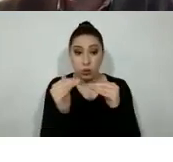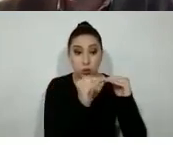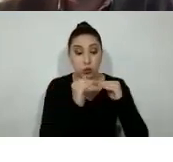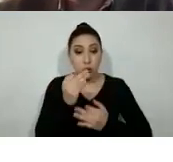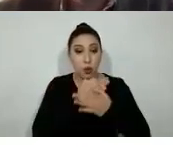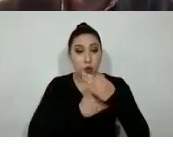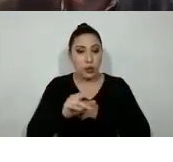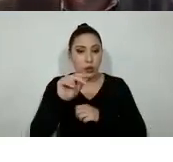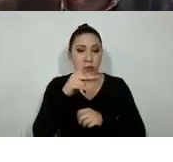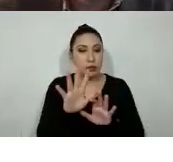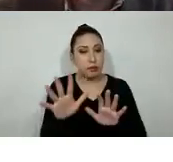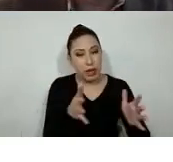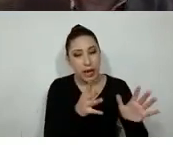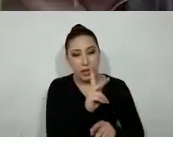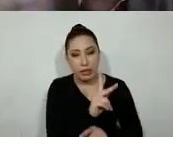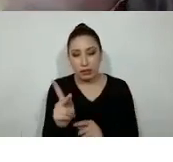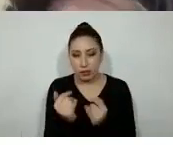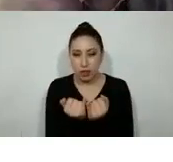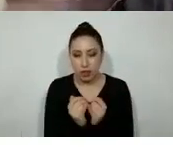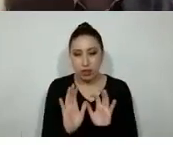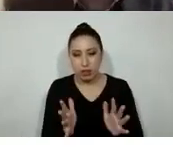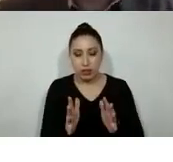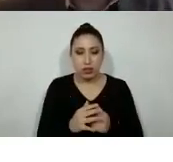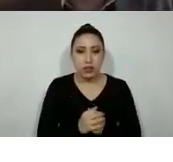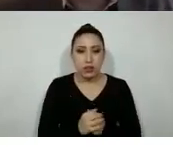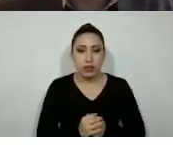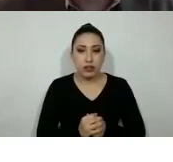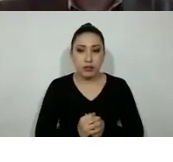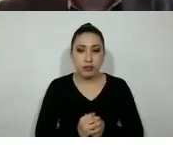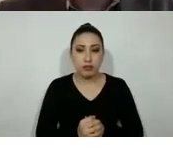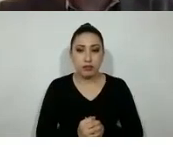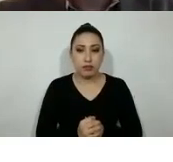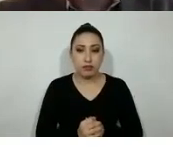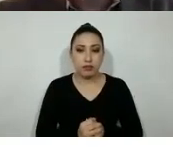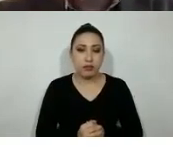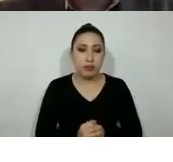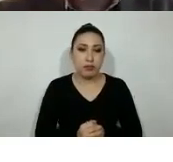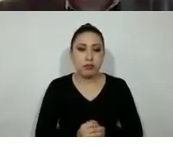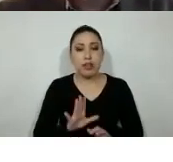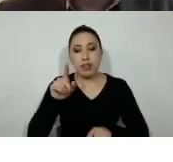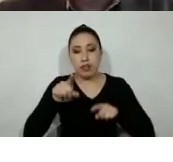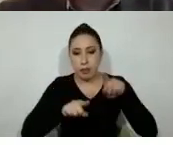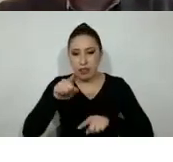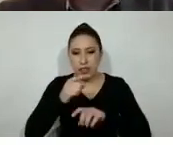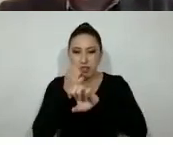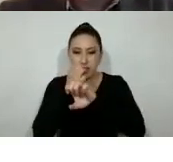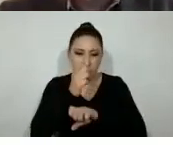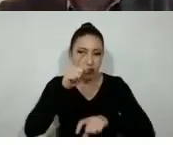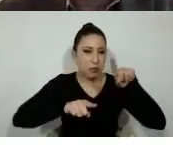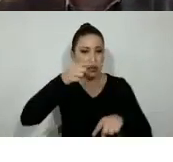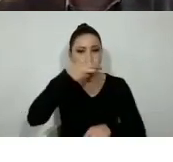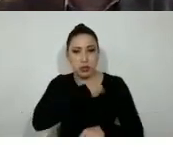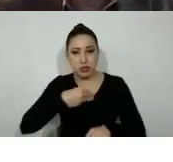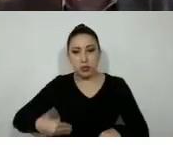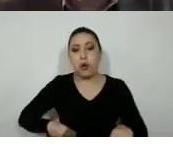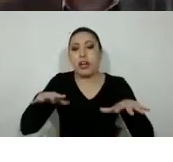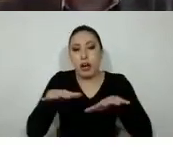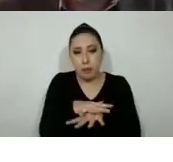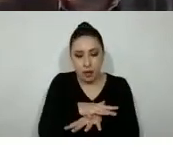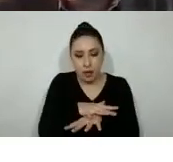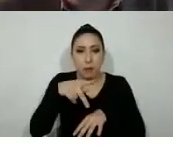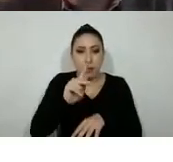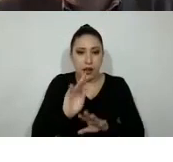muy parecido. Quizá con una variante dependiendo del estado y el municipio del que se trate, ¿no? Pero básicamente